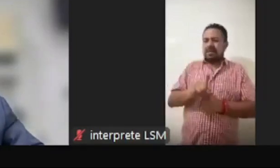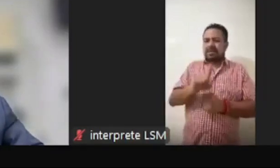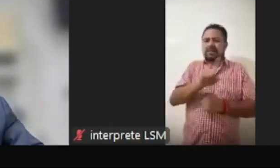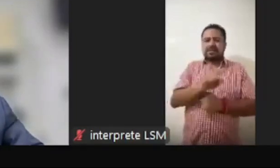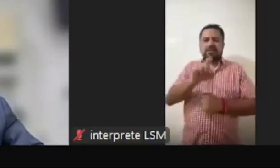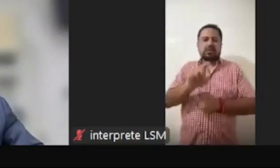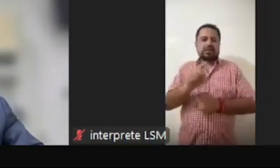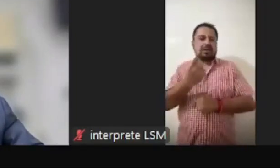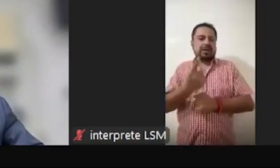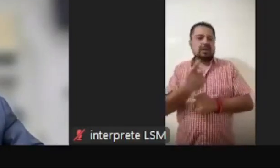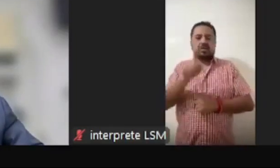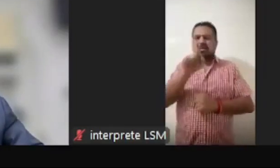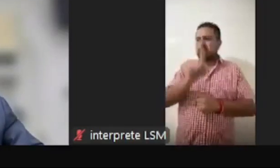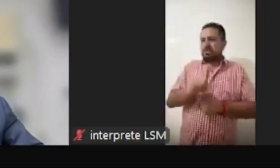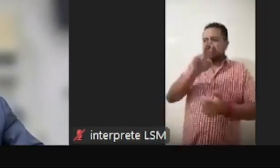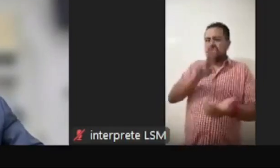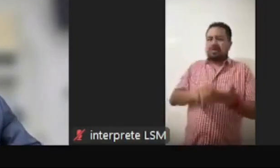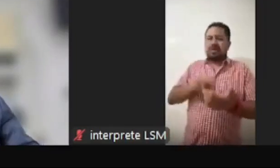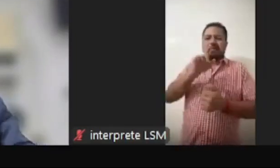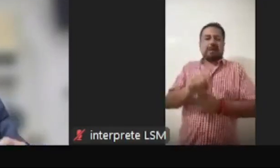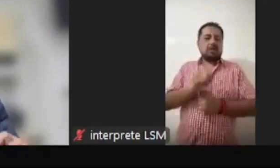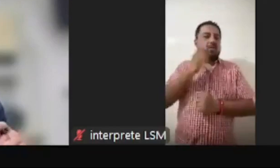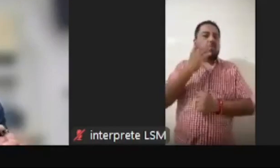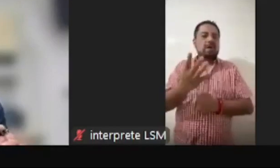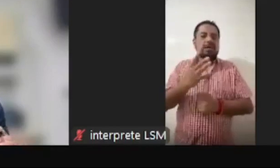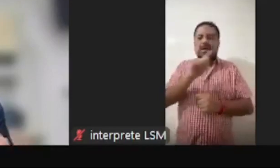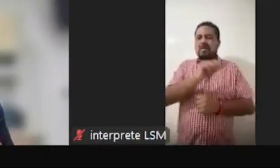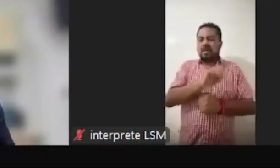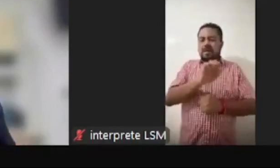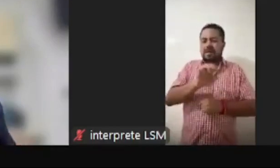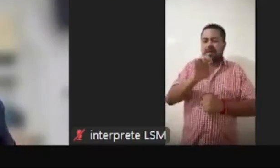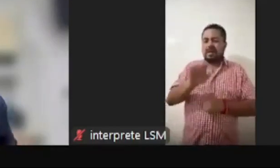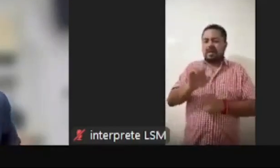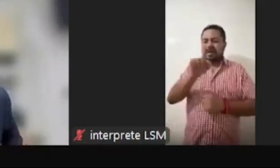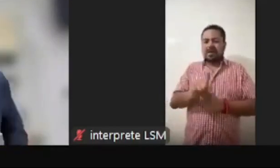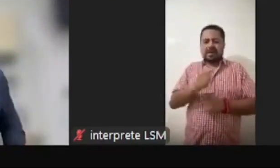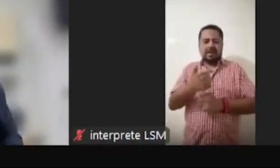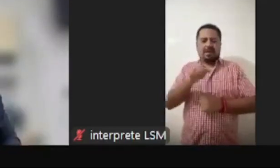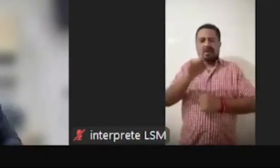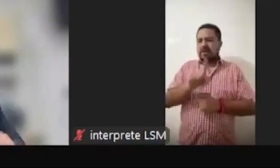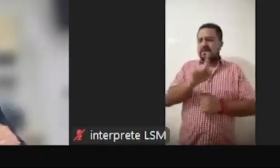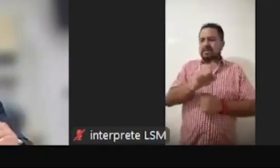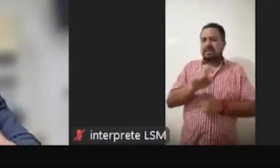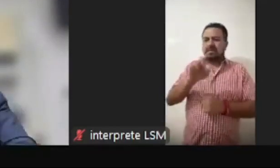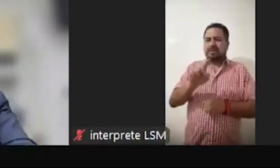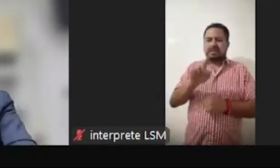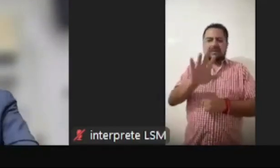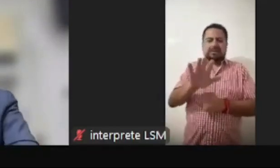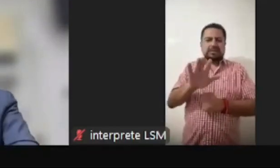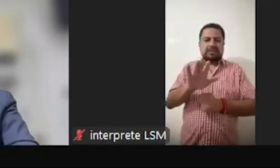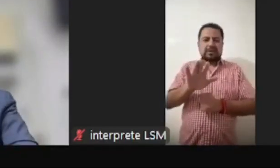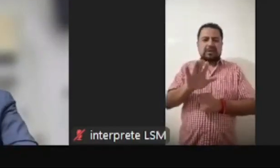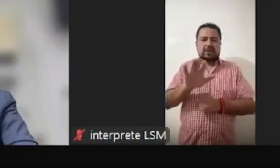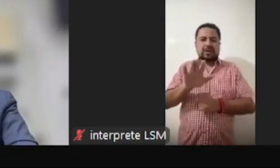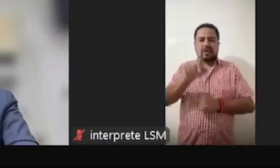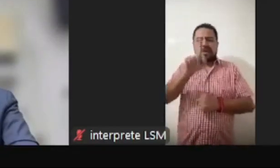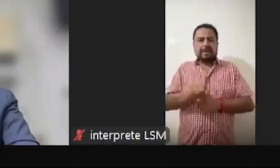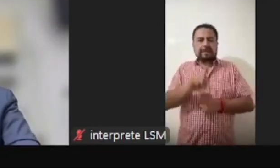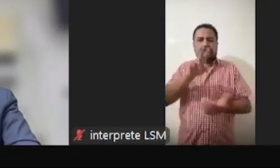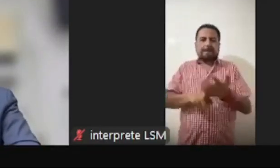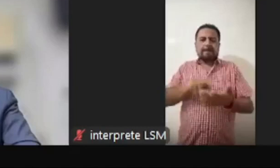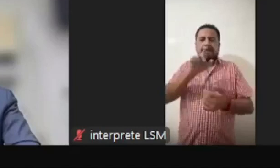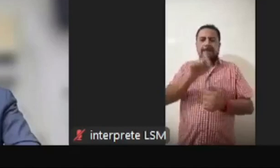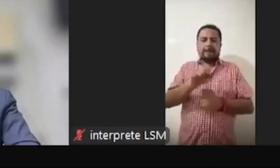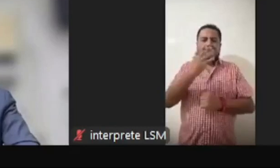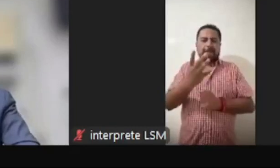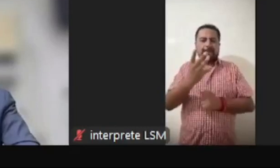diagonal 2024 y TEE diagonal GEC diagonal 135 diagonal 2024